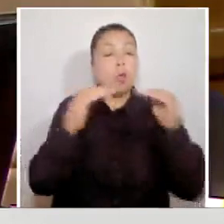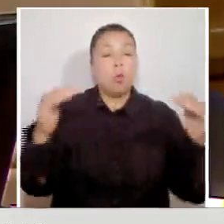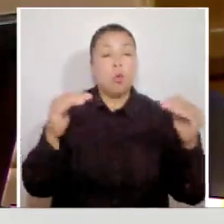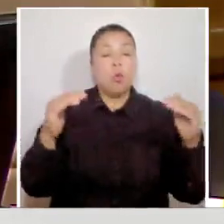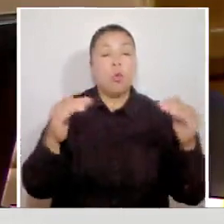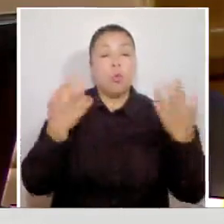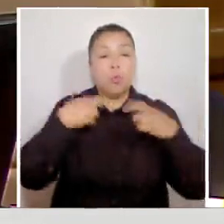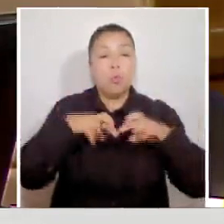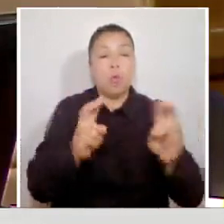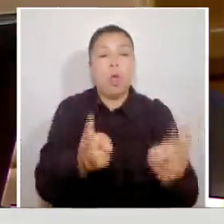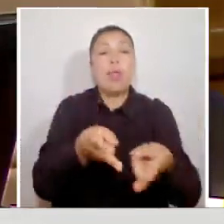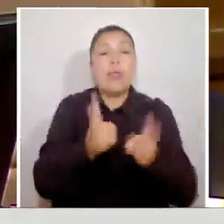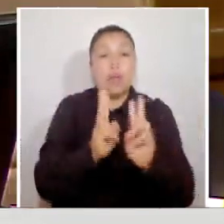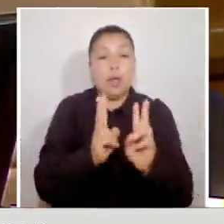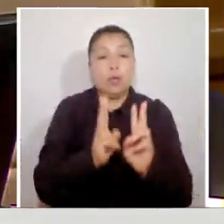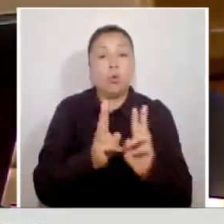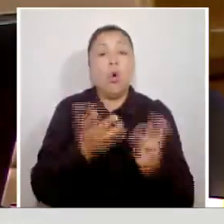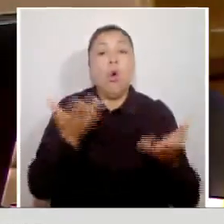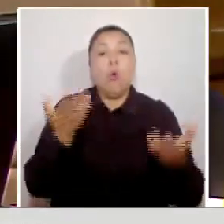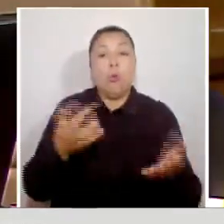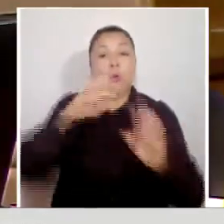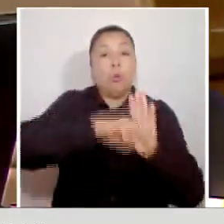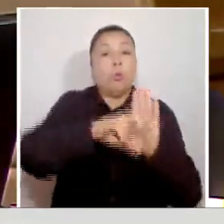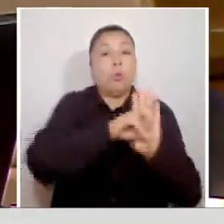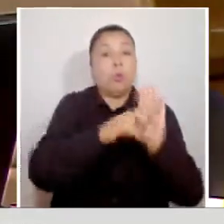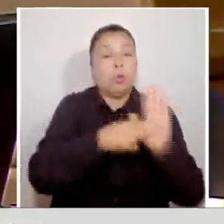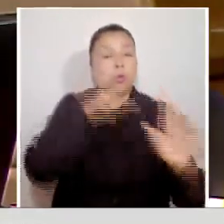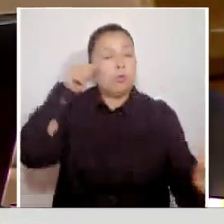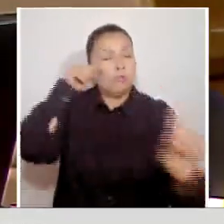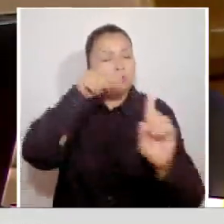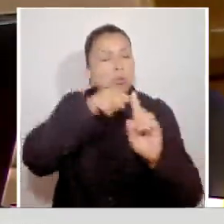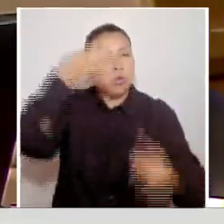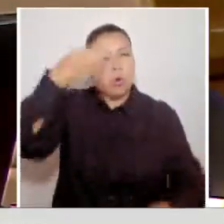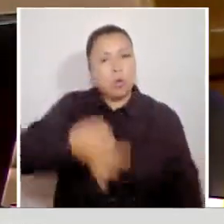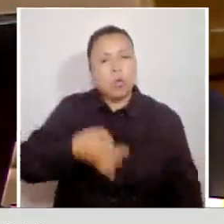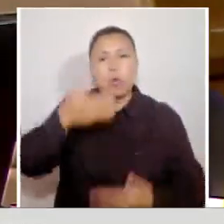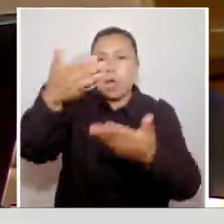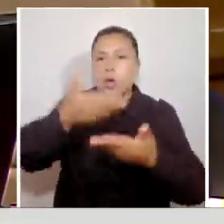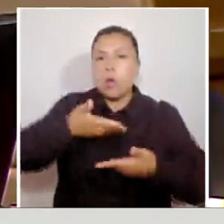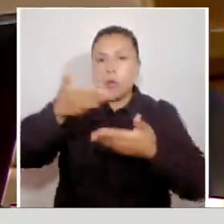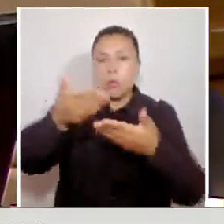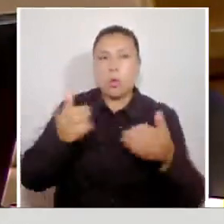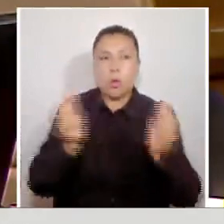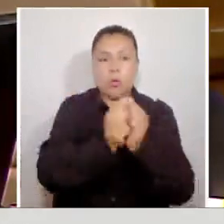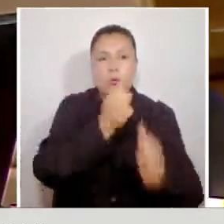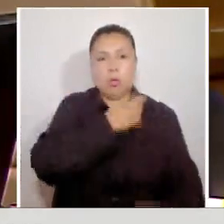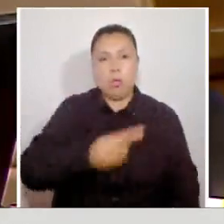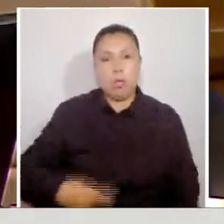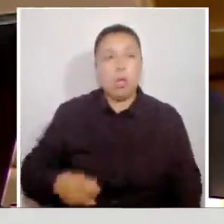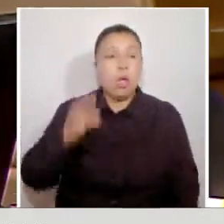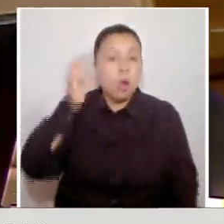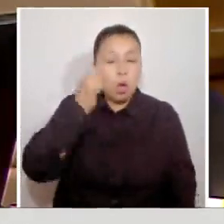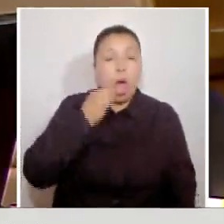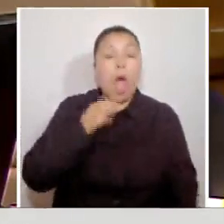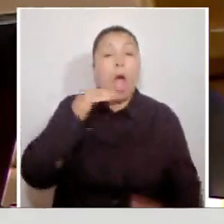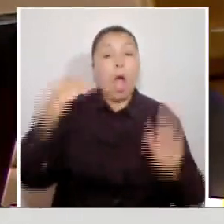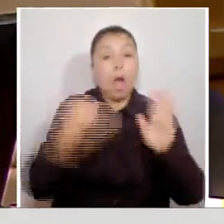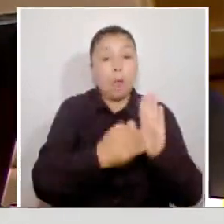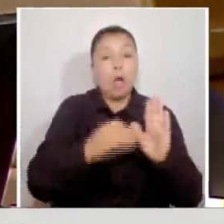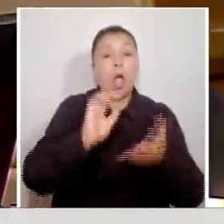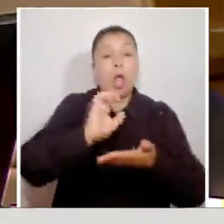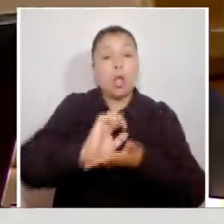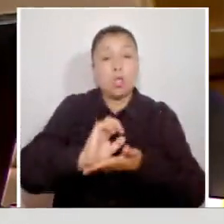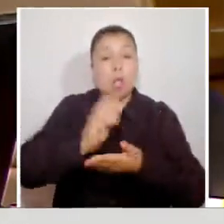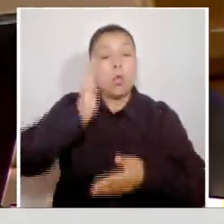y derecho por eso este proyecto va en la vía correcta y los invito colegas a apoyarlo porque el estado tiene que hacerse parte